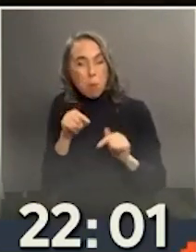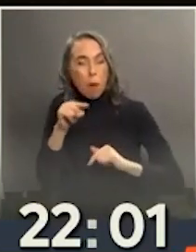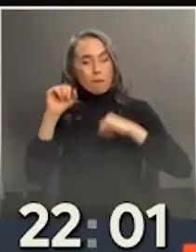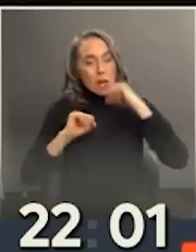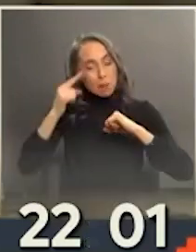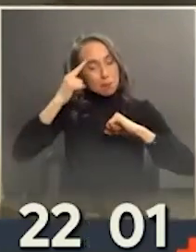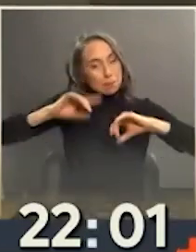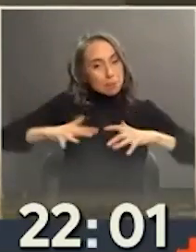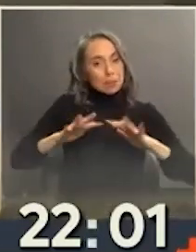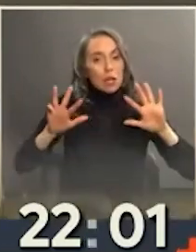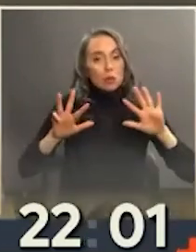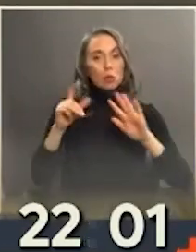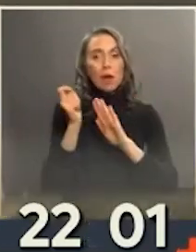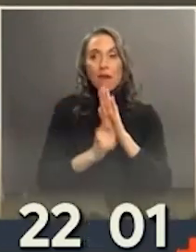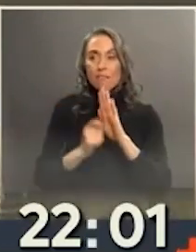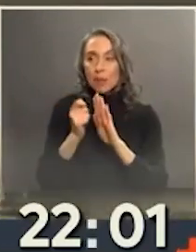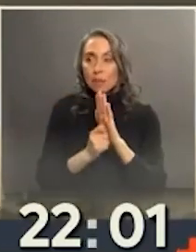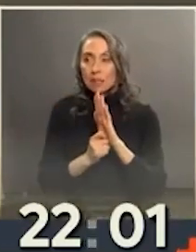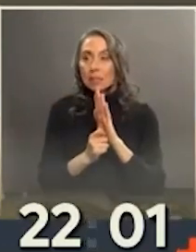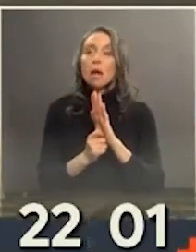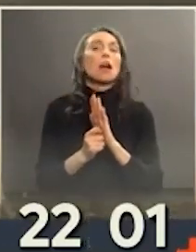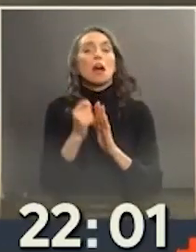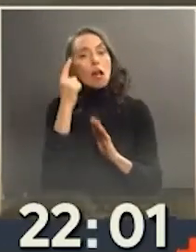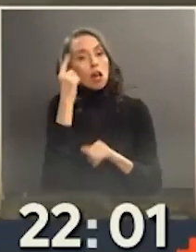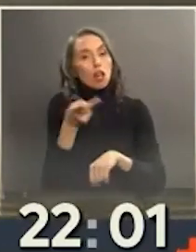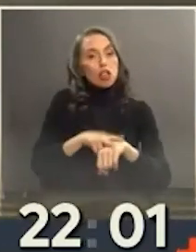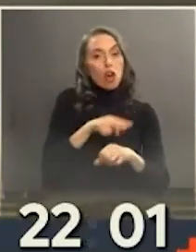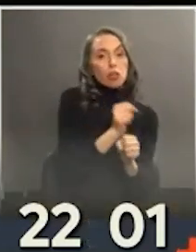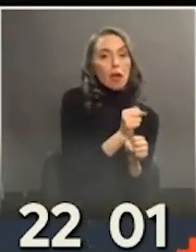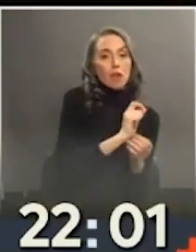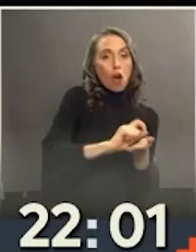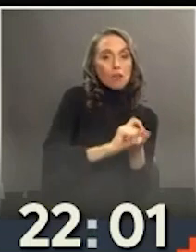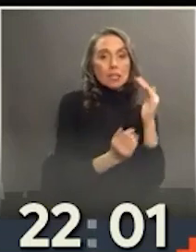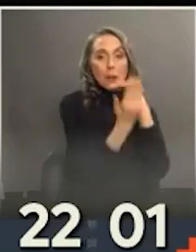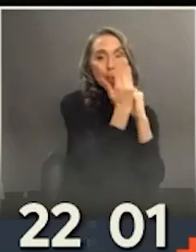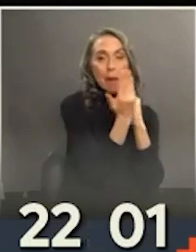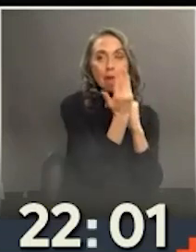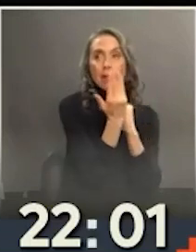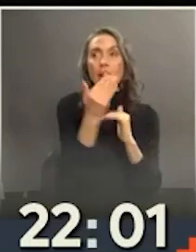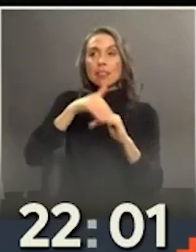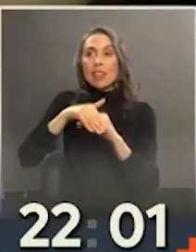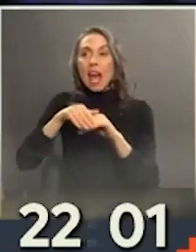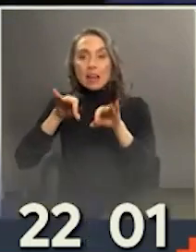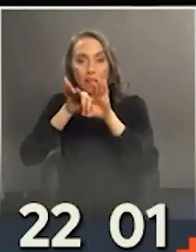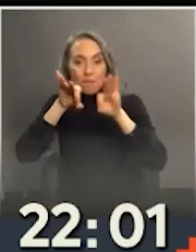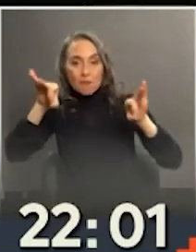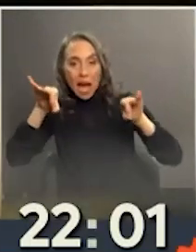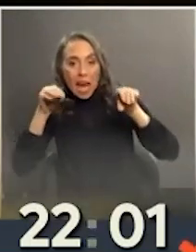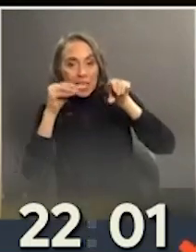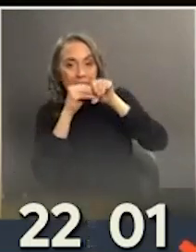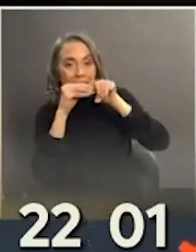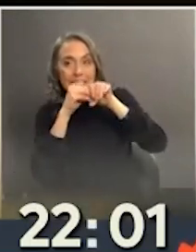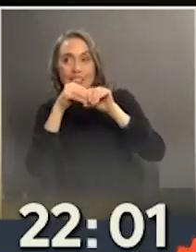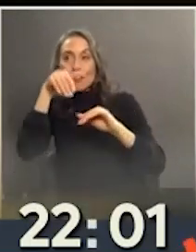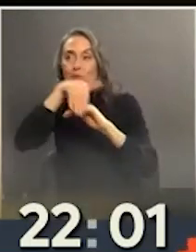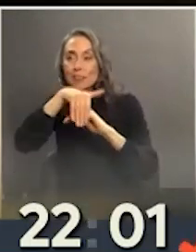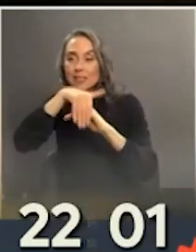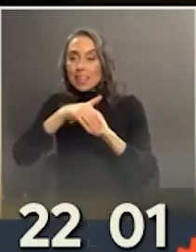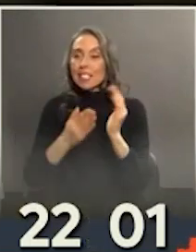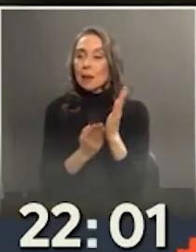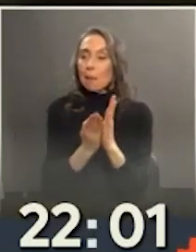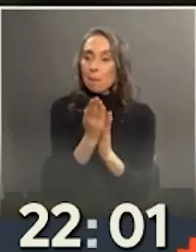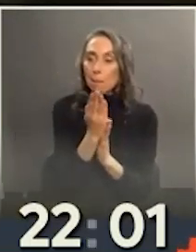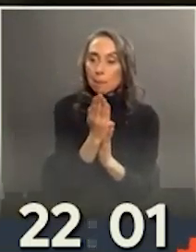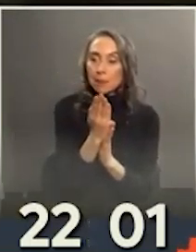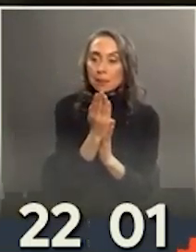estuvieron 9 meses compatibilizando el trabajo de oficina por las mañanas con el relleno de barquillos por la tarde. Partieron, como